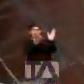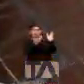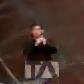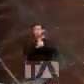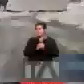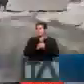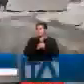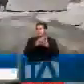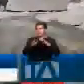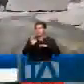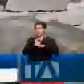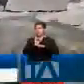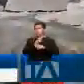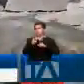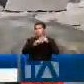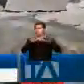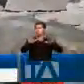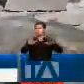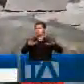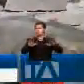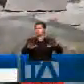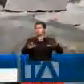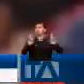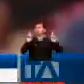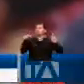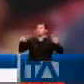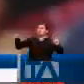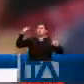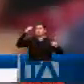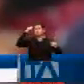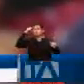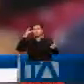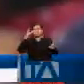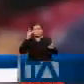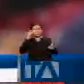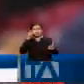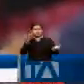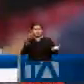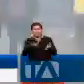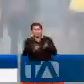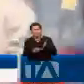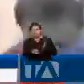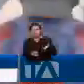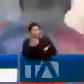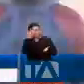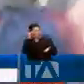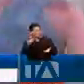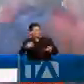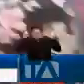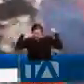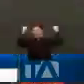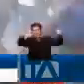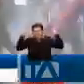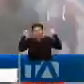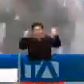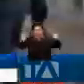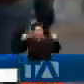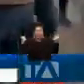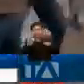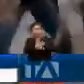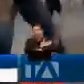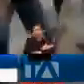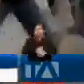Mientras el país intenta retomar la normalidad, hay varias preguntas en el ambiente y muchas tienen que ver con los insólitos niveles de violencia que provocaron